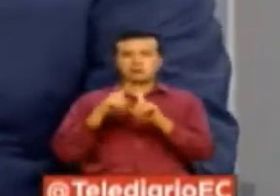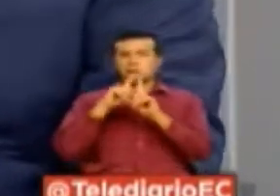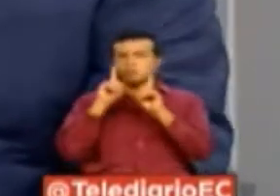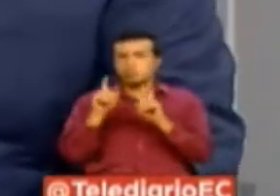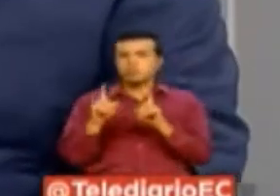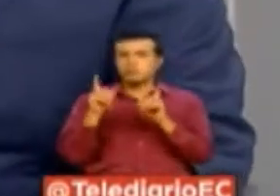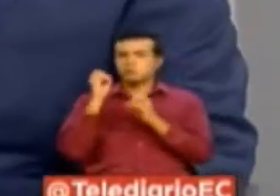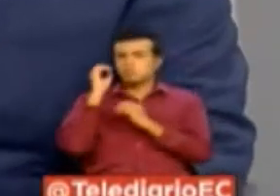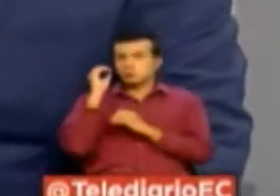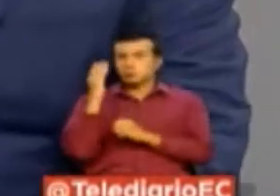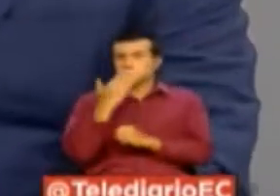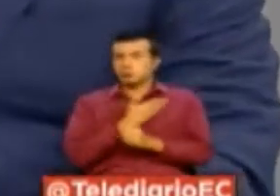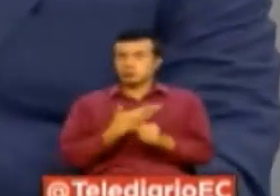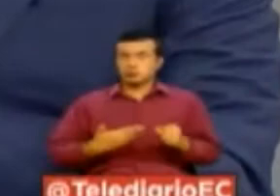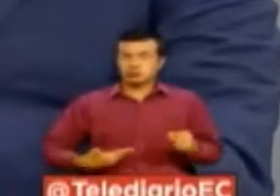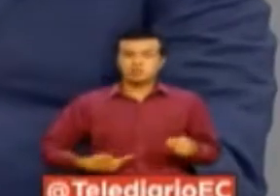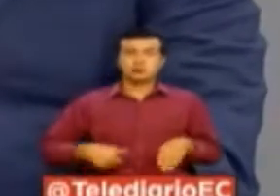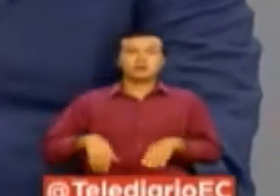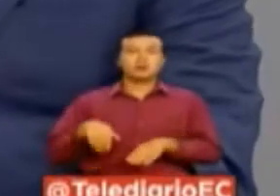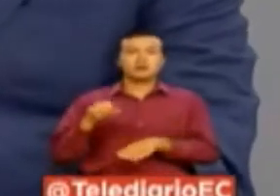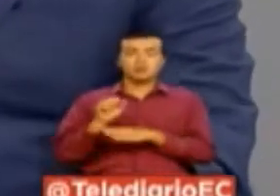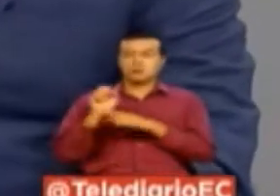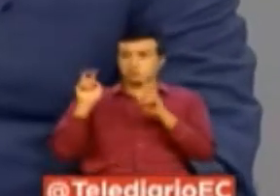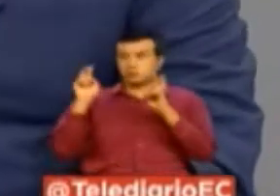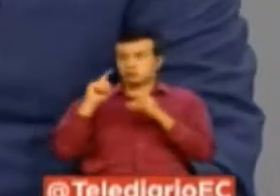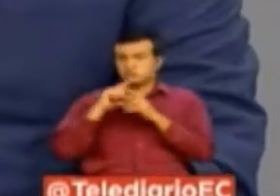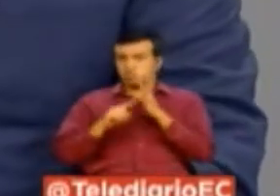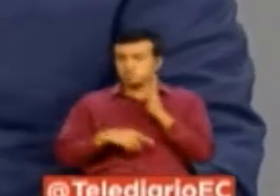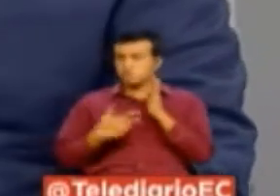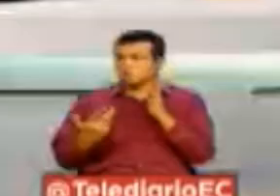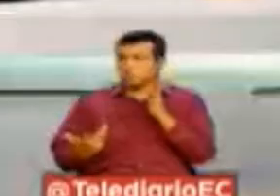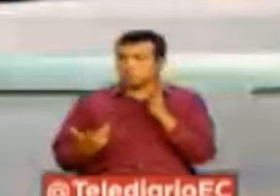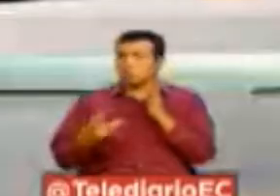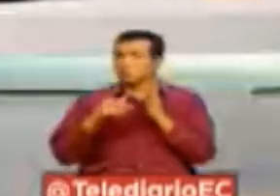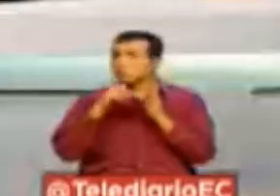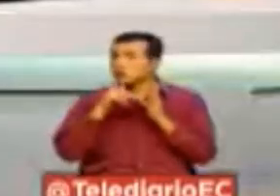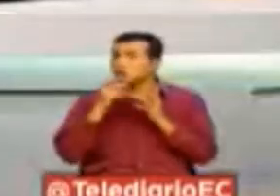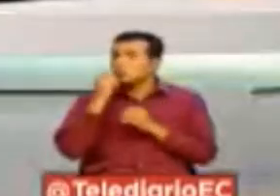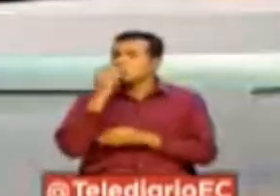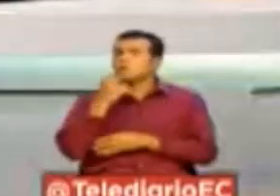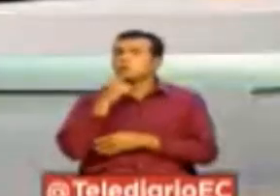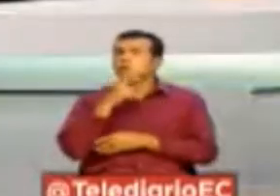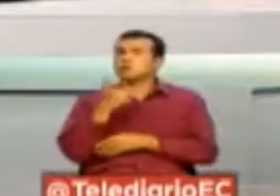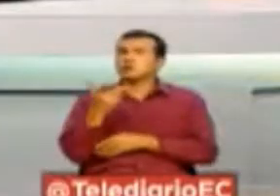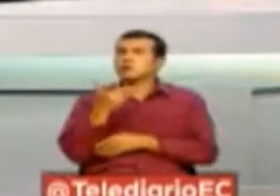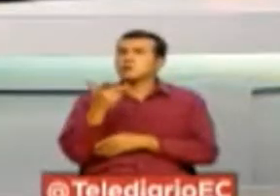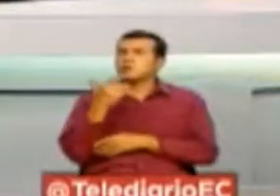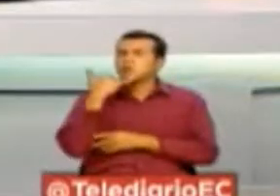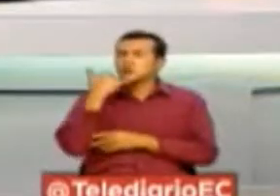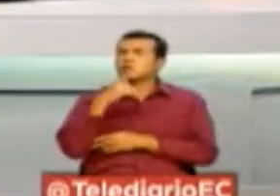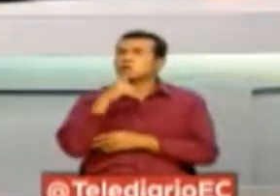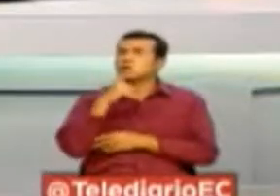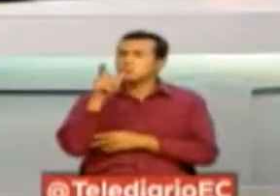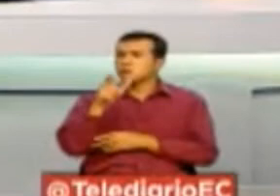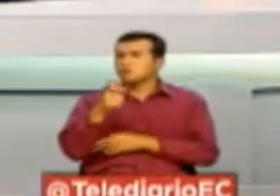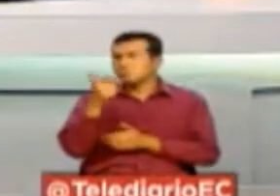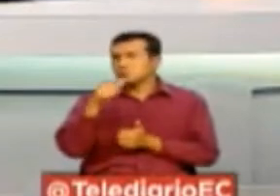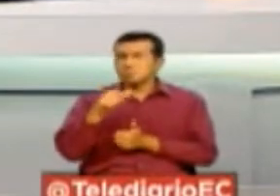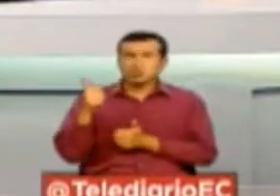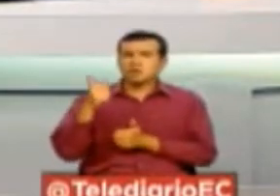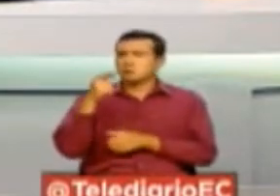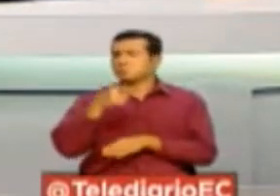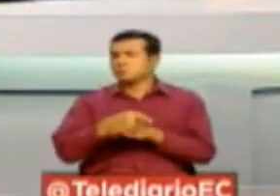pregunta es se informó al presidente de la república sobre esa llamada y sobre quién la hizo y si actuó sin